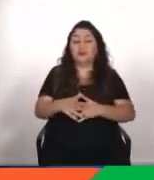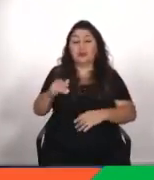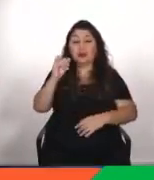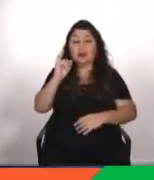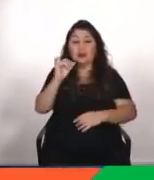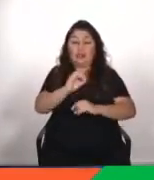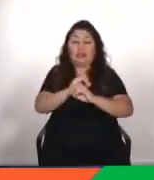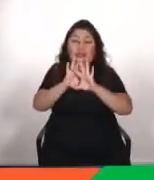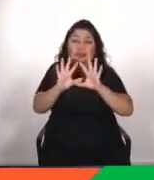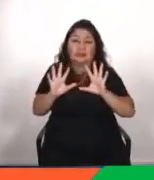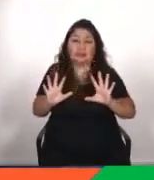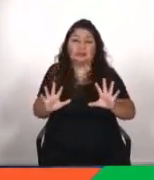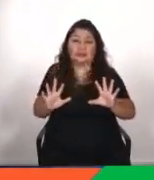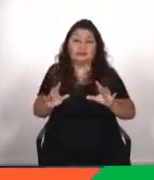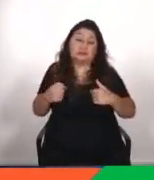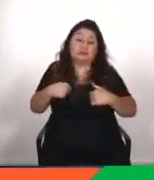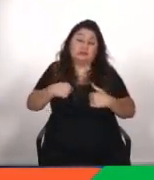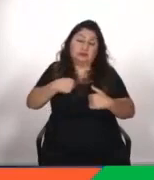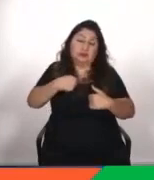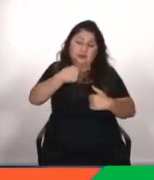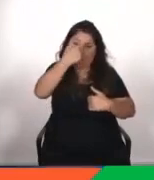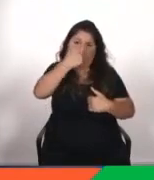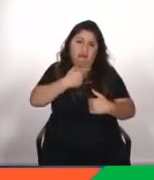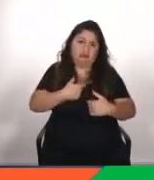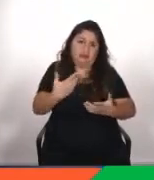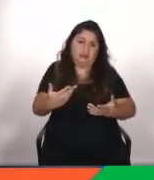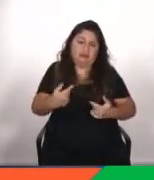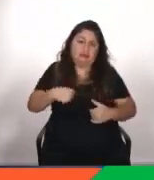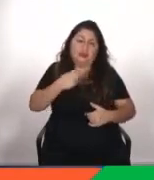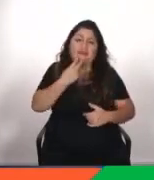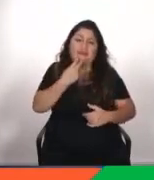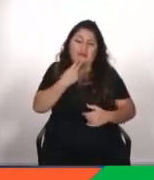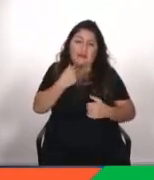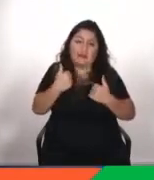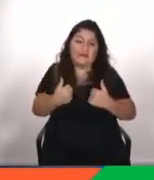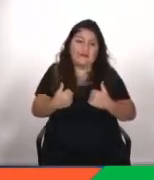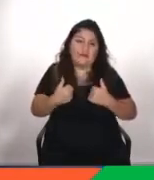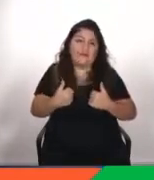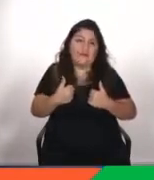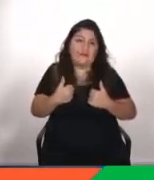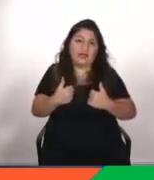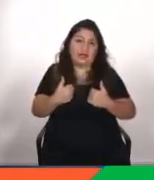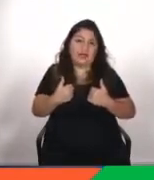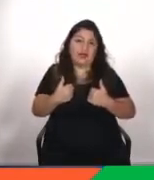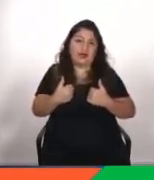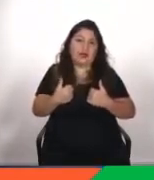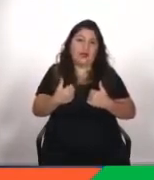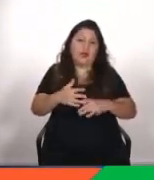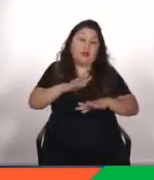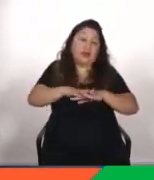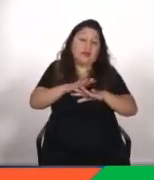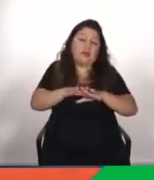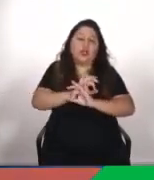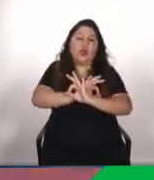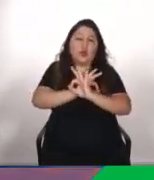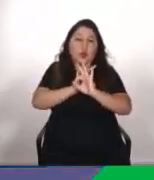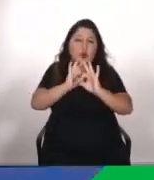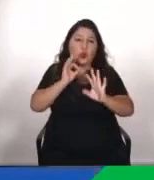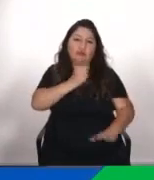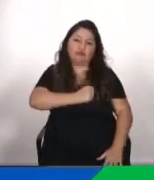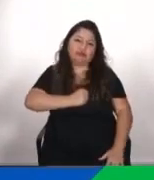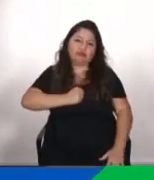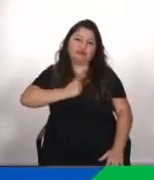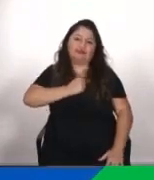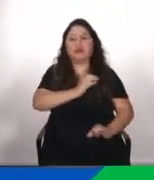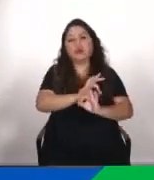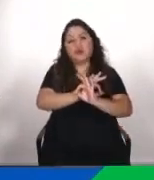que, bueno, en lo personal yo lo he vivido bastante bien, hay una máxima que dice un matemático nunca se aburre, así que